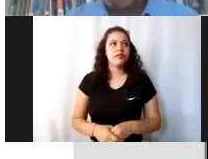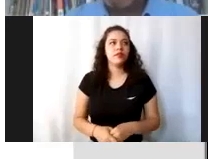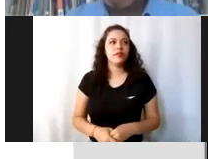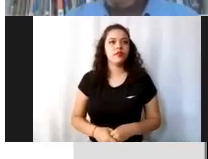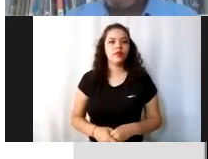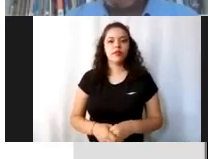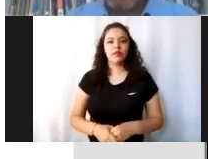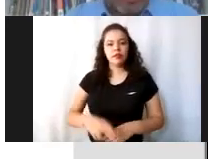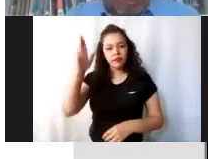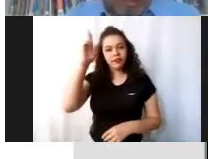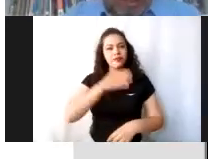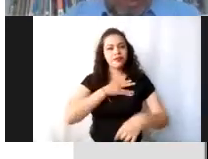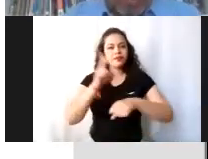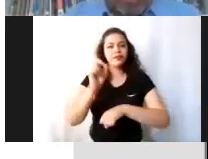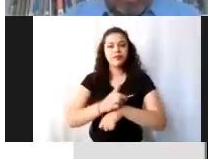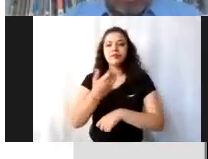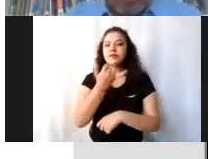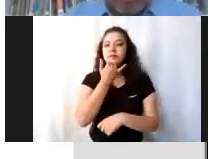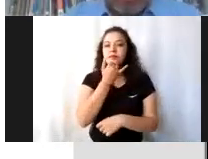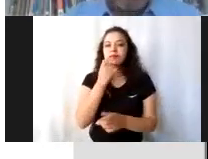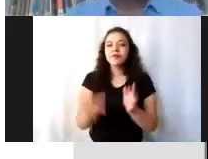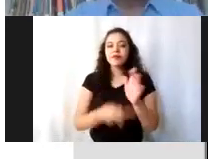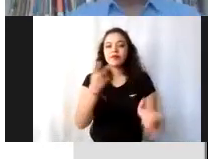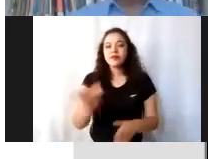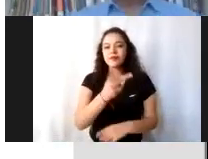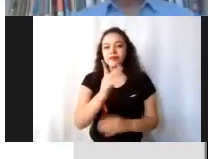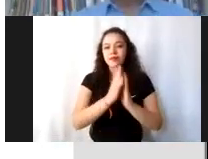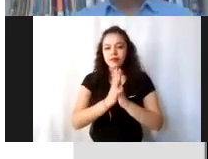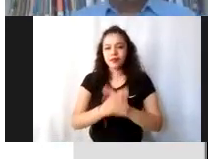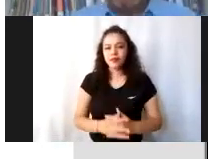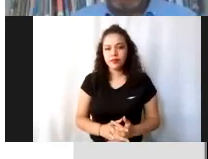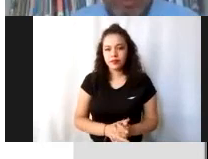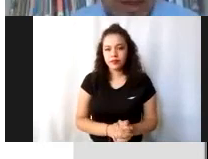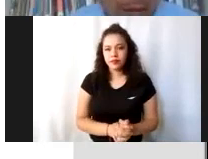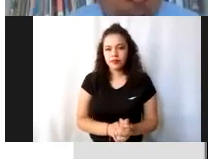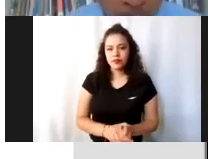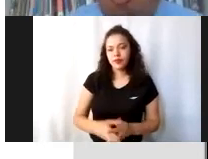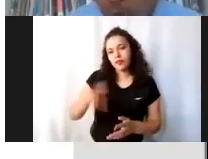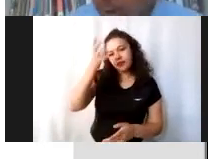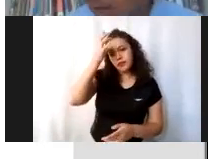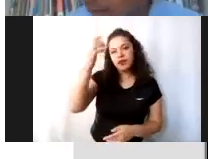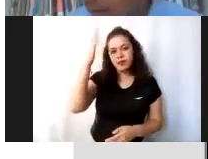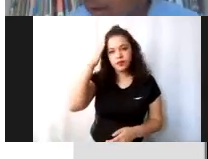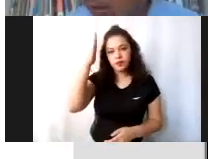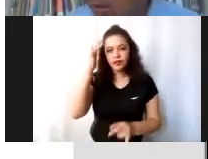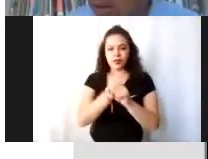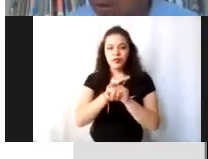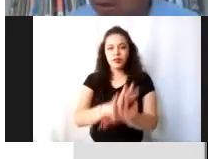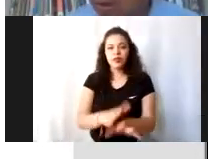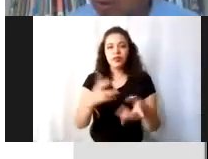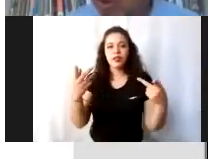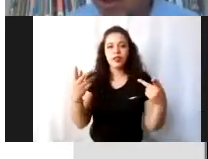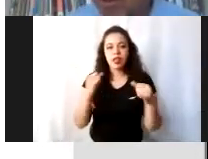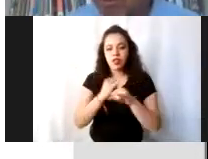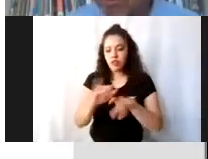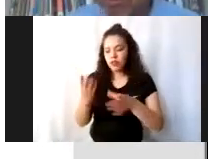Hola, buenos días. Perdón, ¿me repite la pregunta? Sí, Aurelia. El concepto de titular de los datos personales, ¿quién es el titular de los